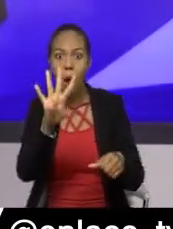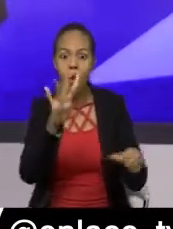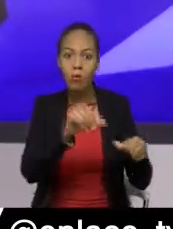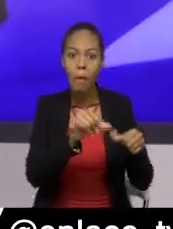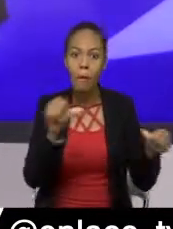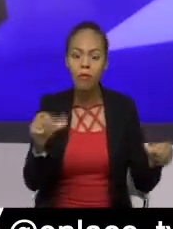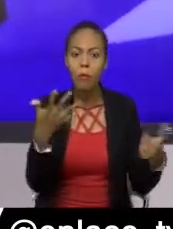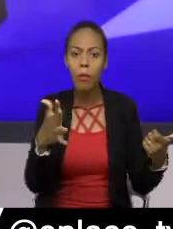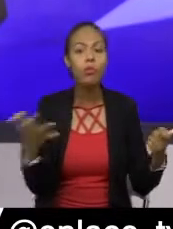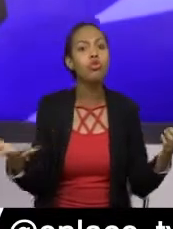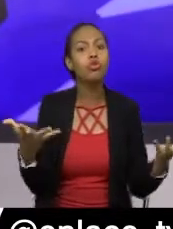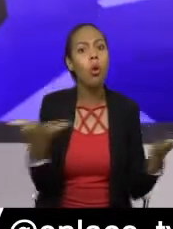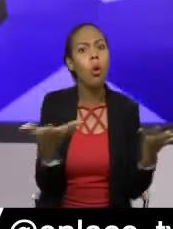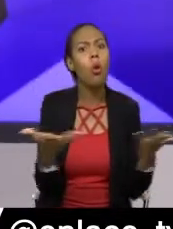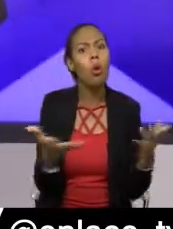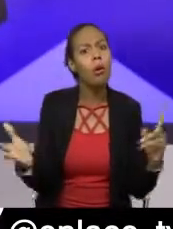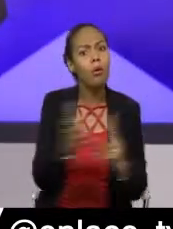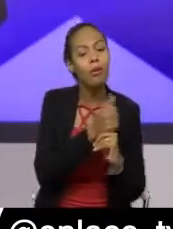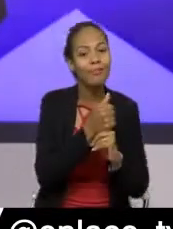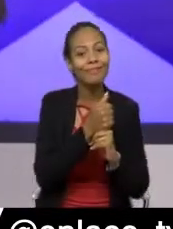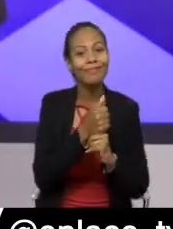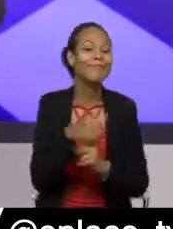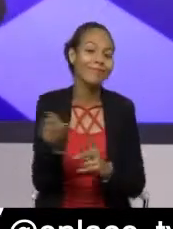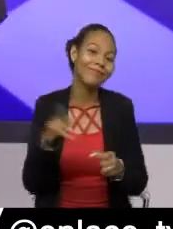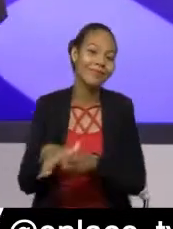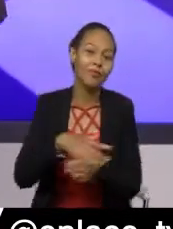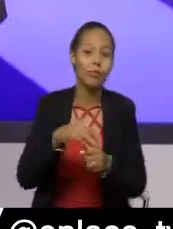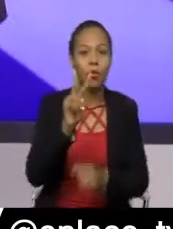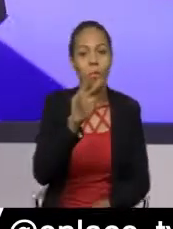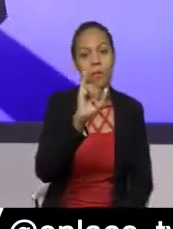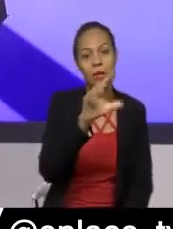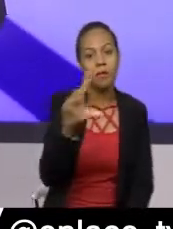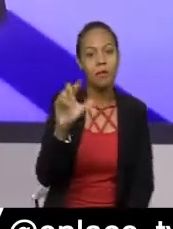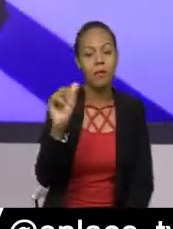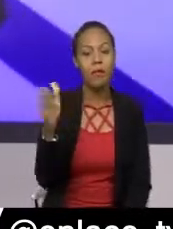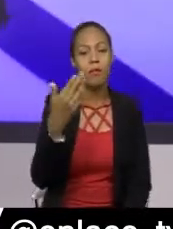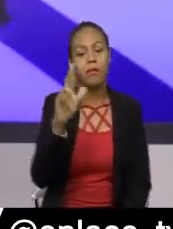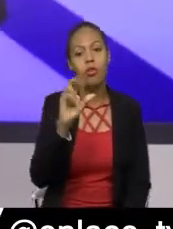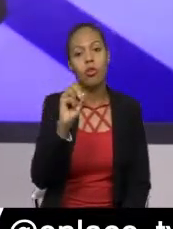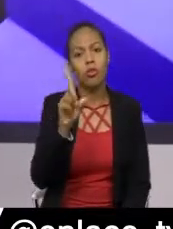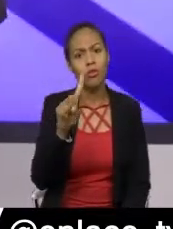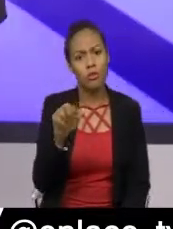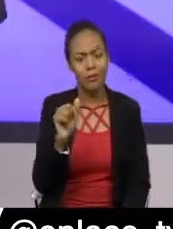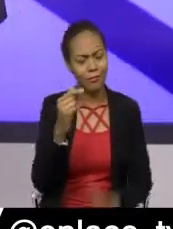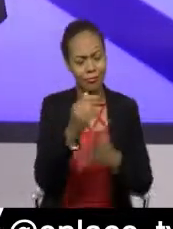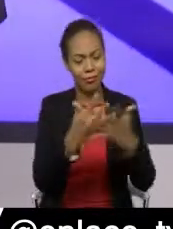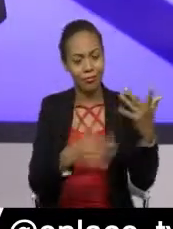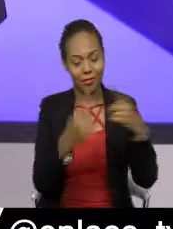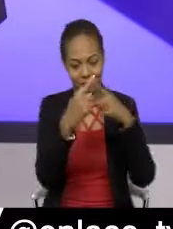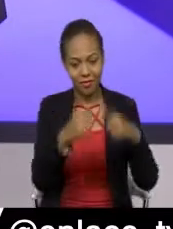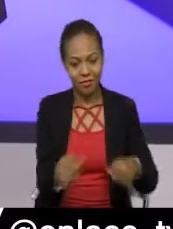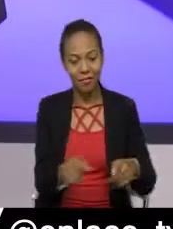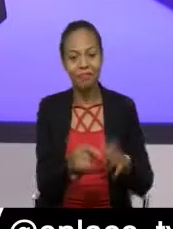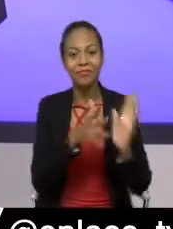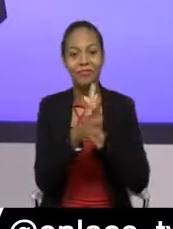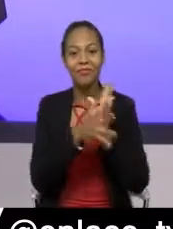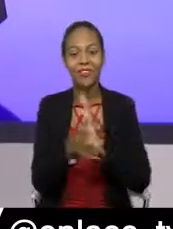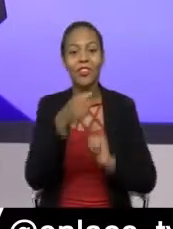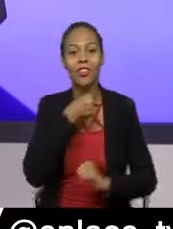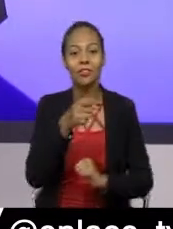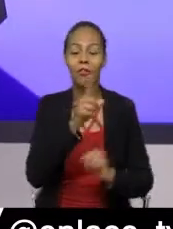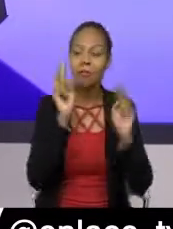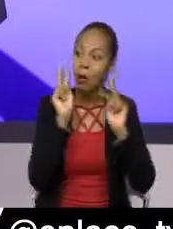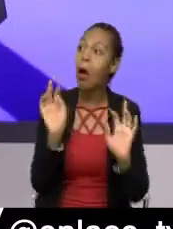autoridades ambientales, quienes la devolvieron a su hábitat natural. En instantes, la ampliación y el desarrollo de estas y otras noticias de su